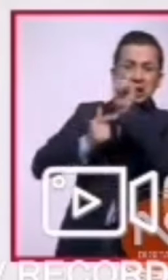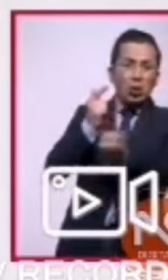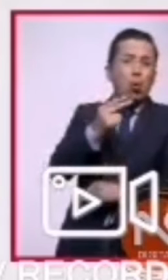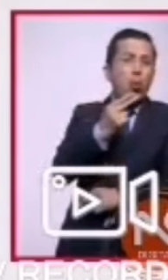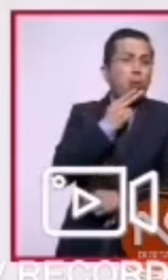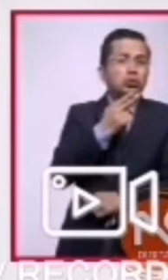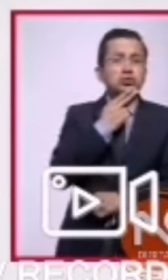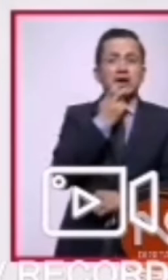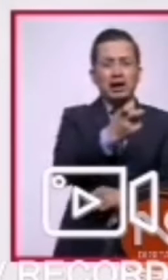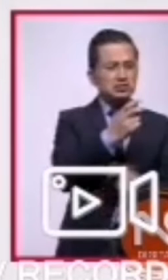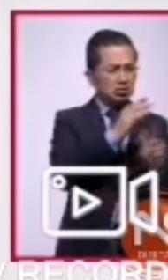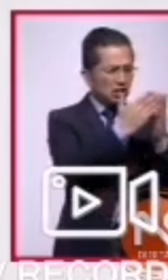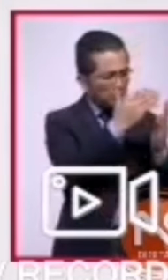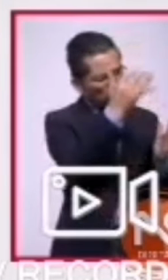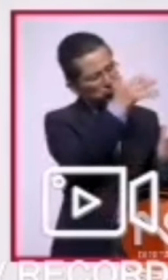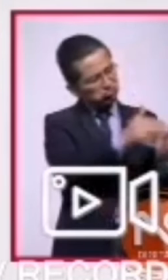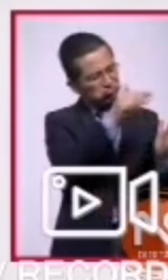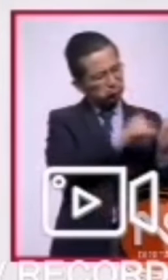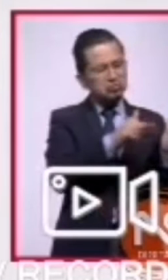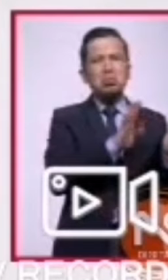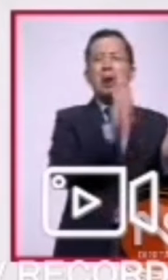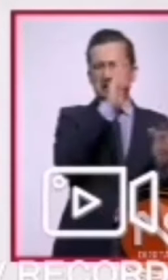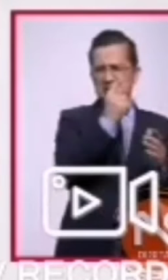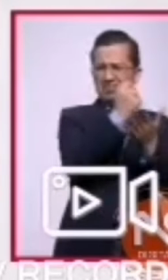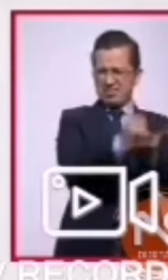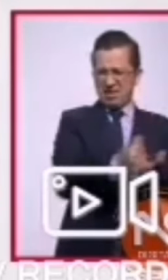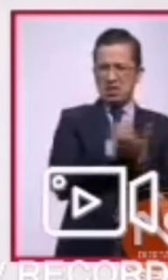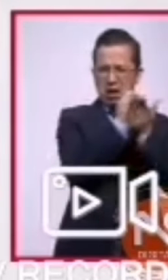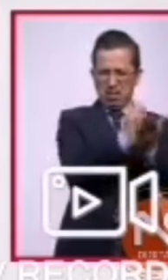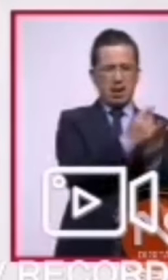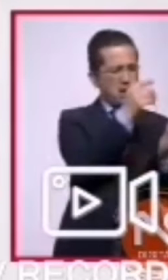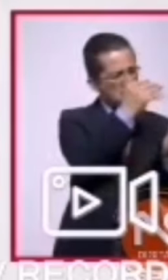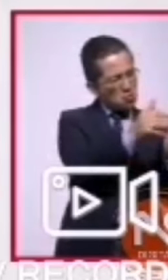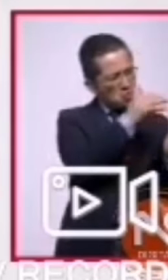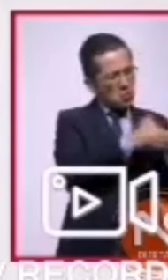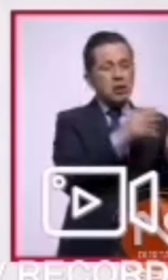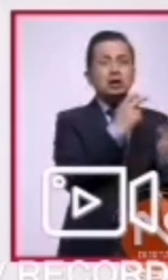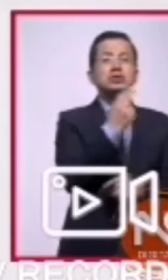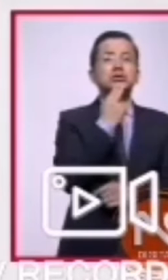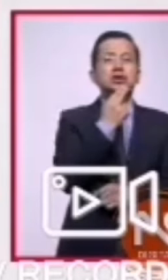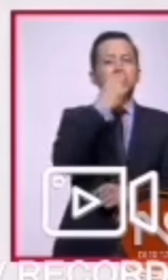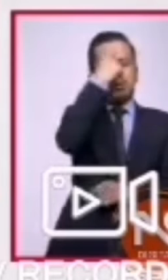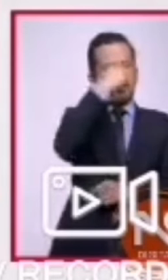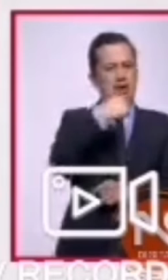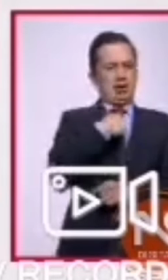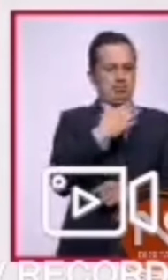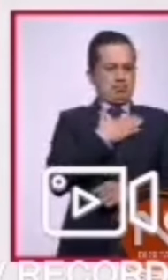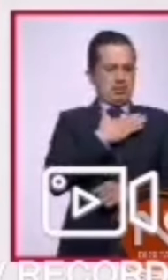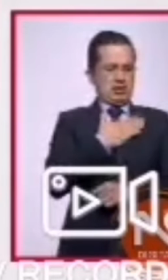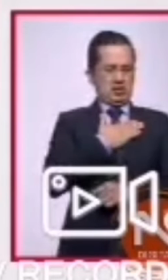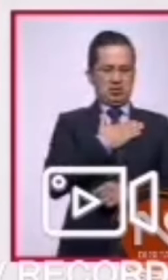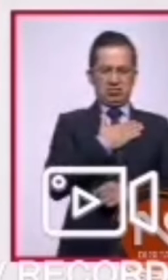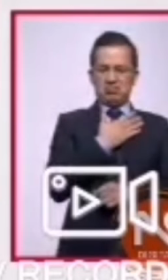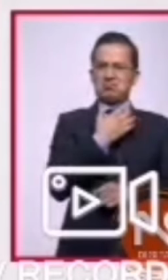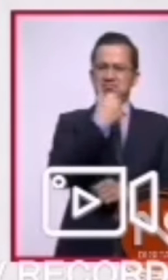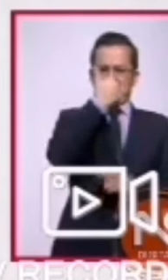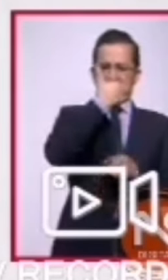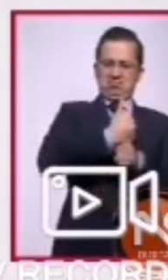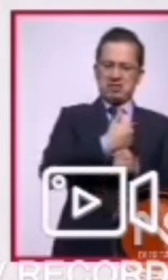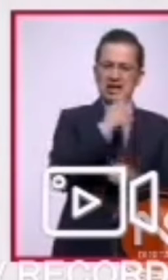de crecimiento humano, de encontrar también esa paz